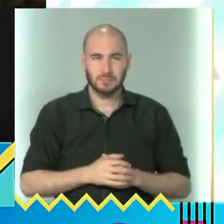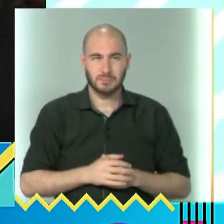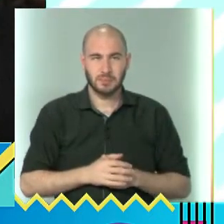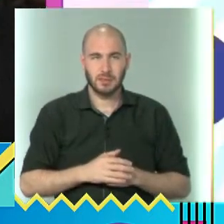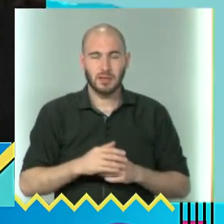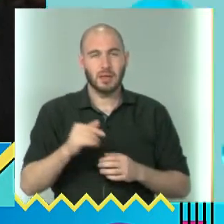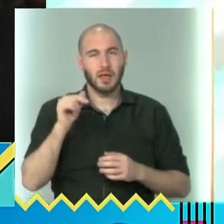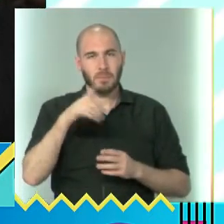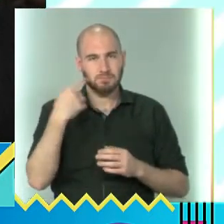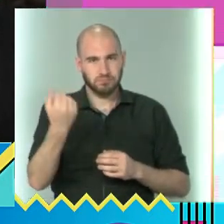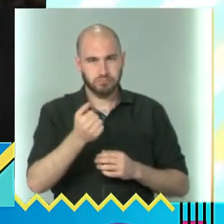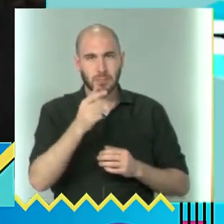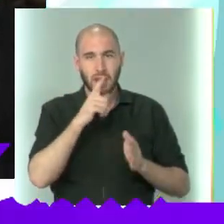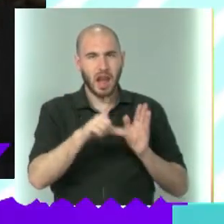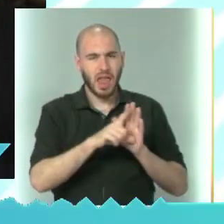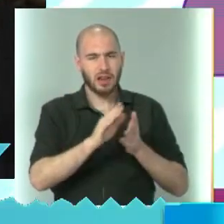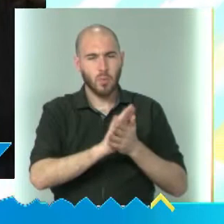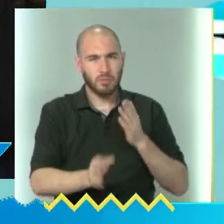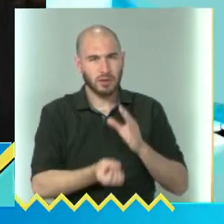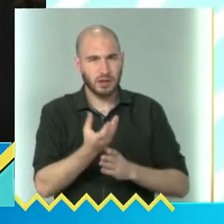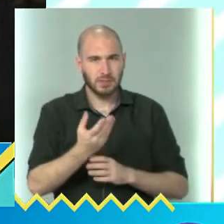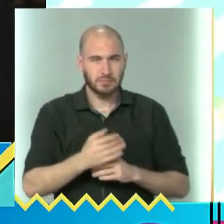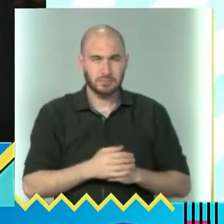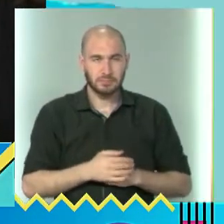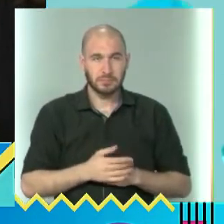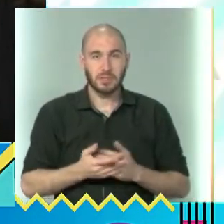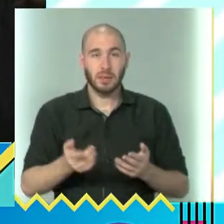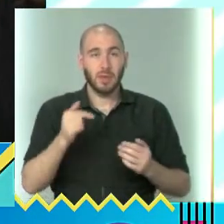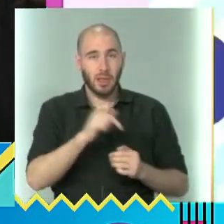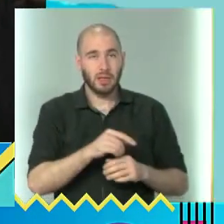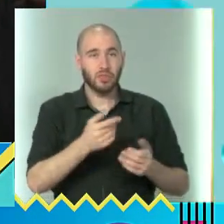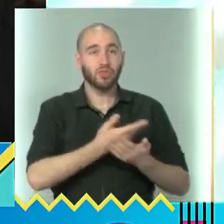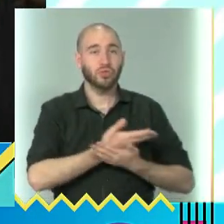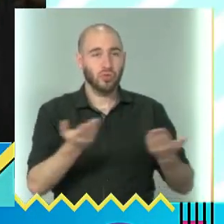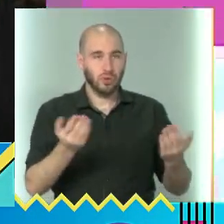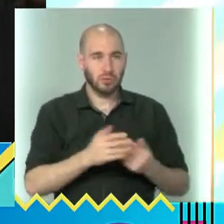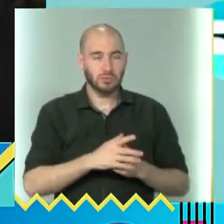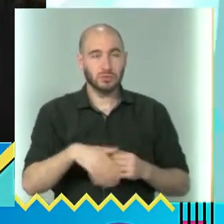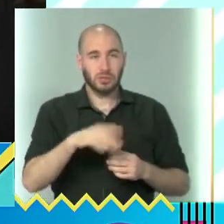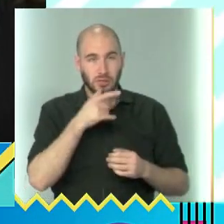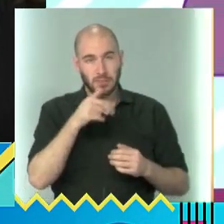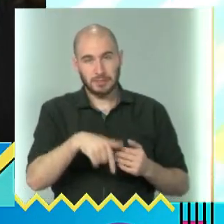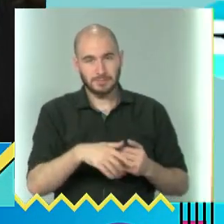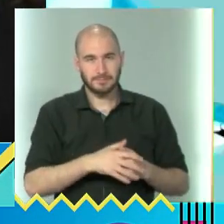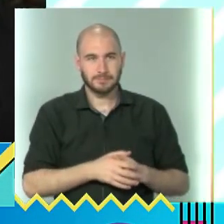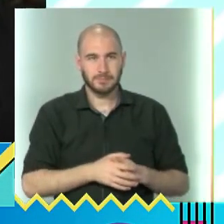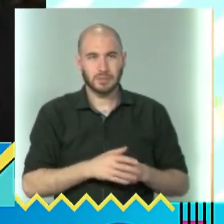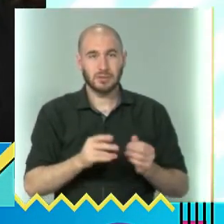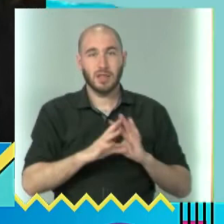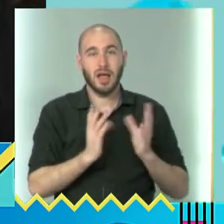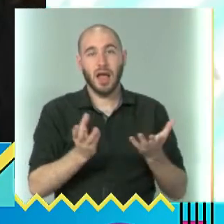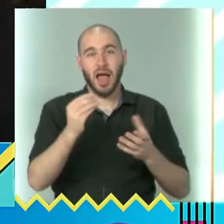se produce legislación nueva, bueno, eso vale en principio para todos, estamos dentro de la